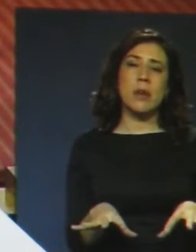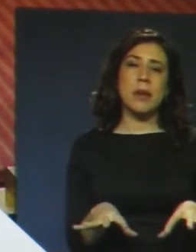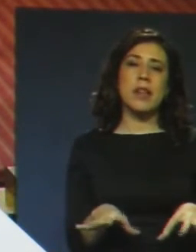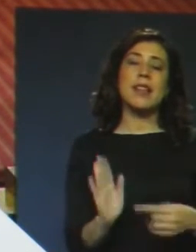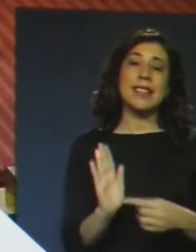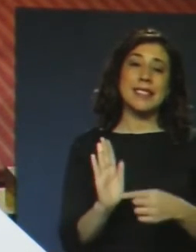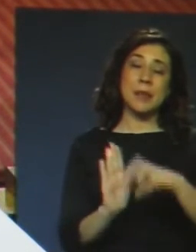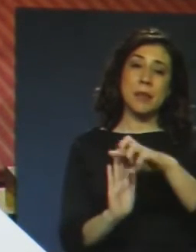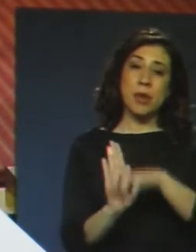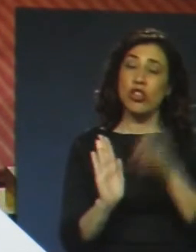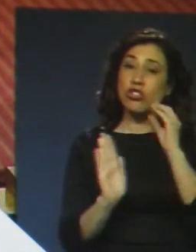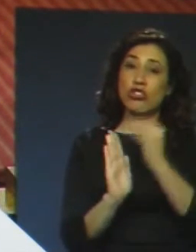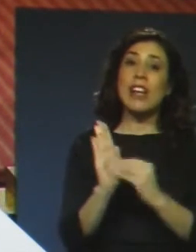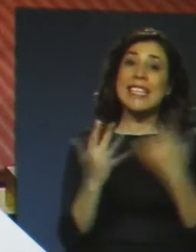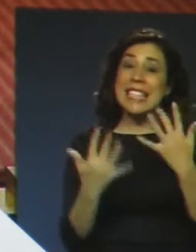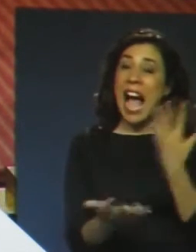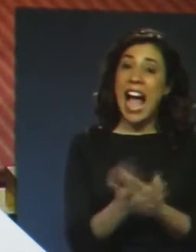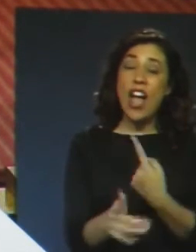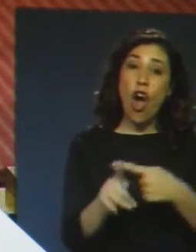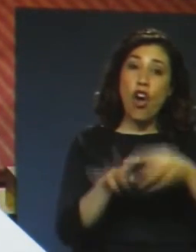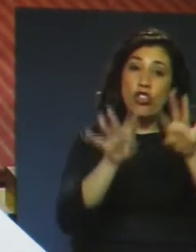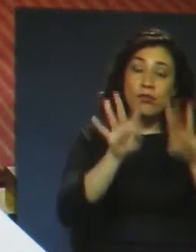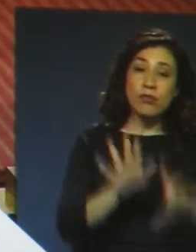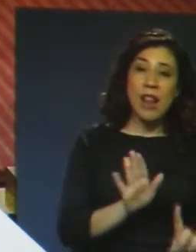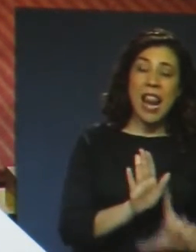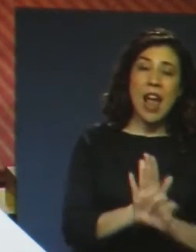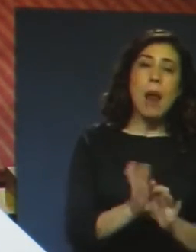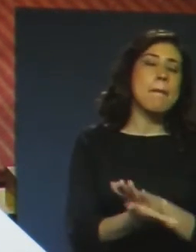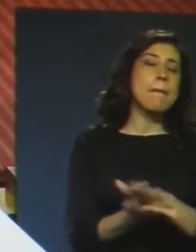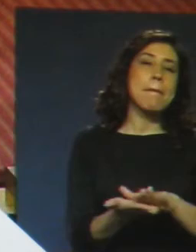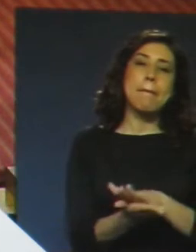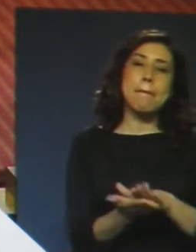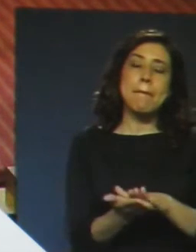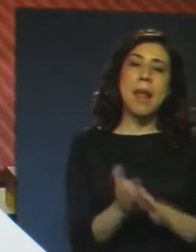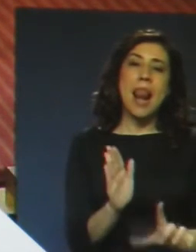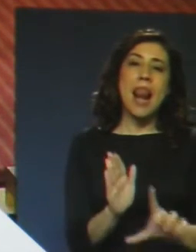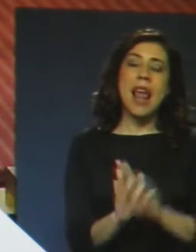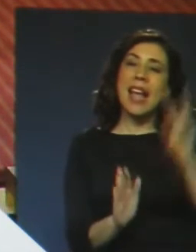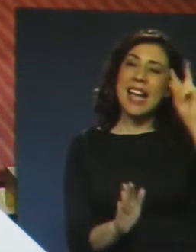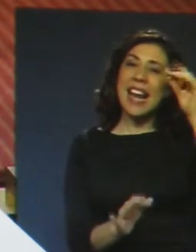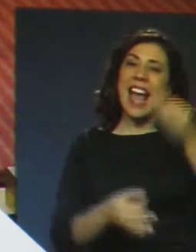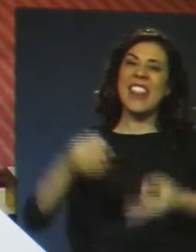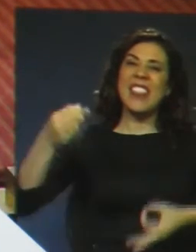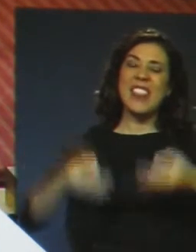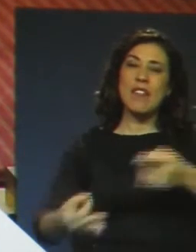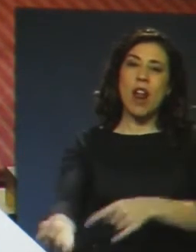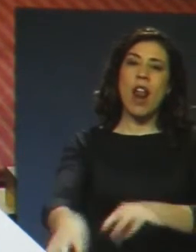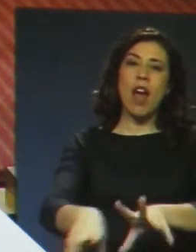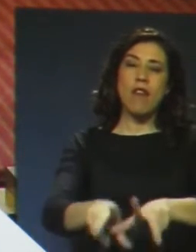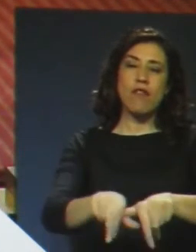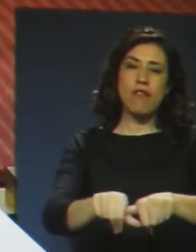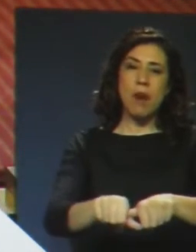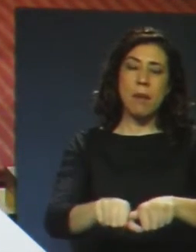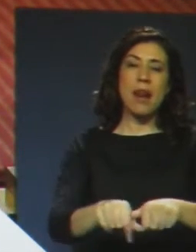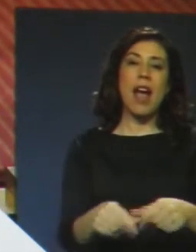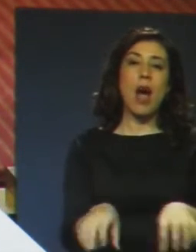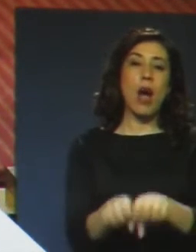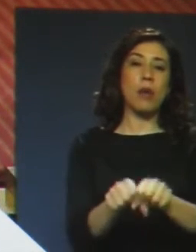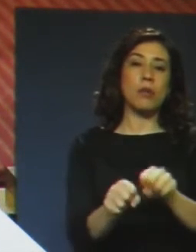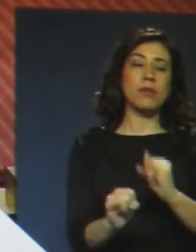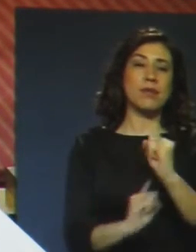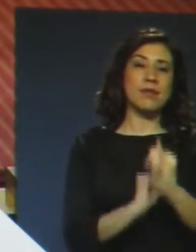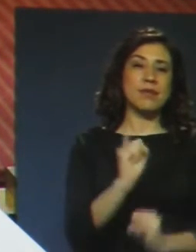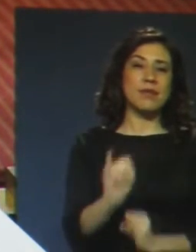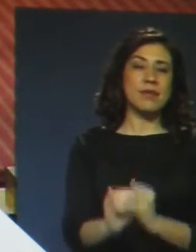este proyecto ya existen en otros textos legales, como por ejemplo en la ley que crea los tribunales de familia y tratados